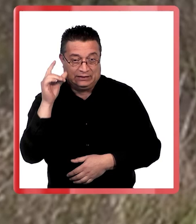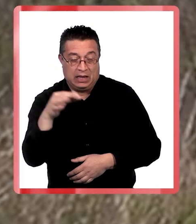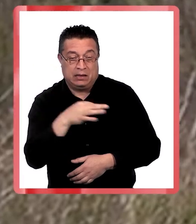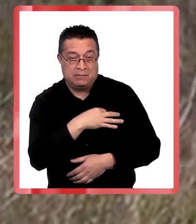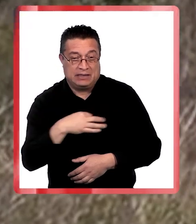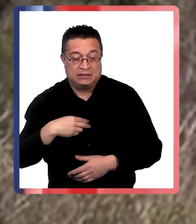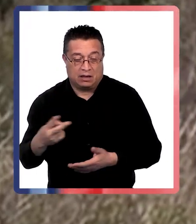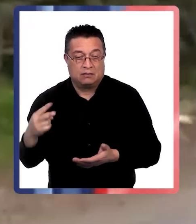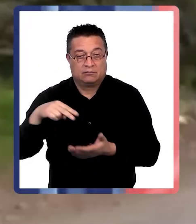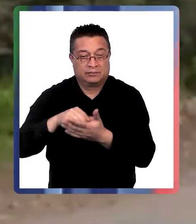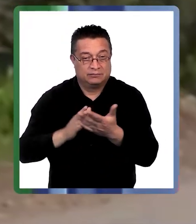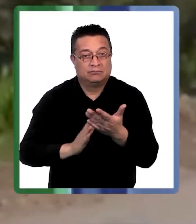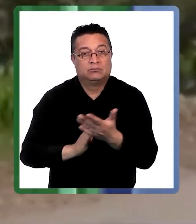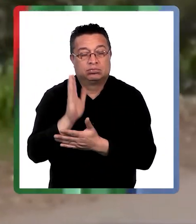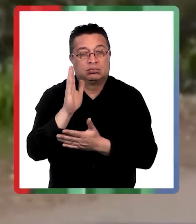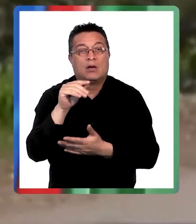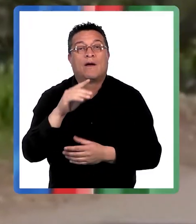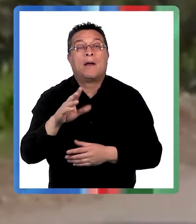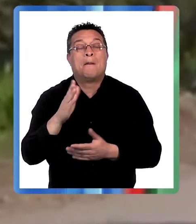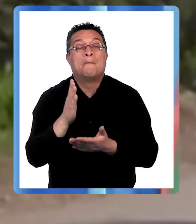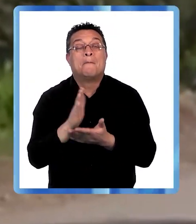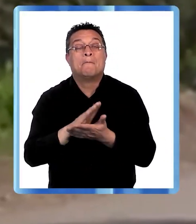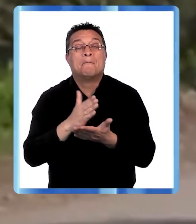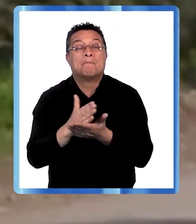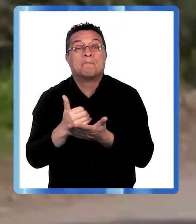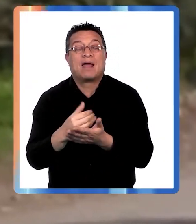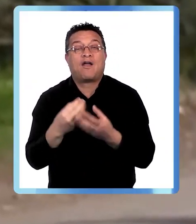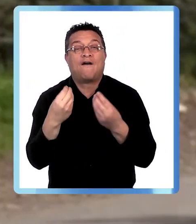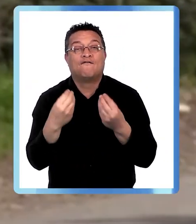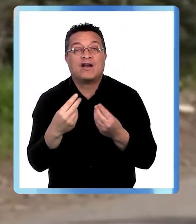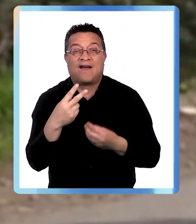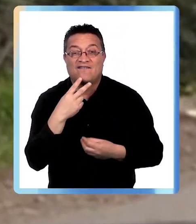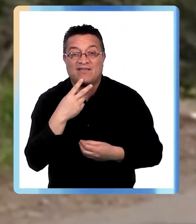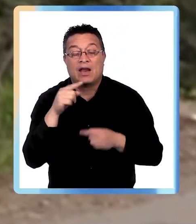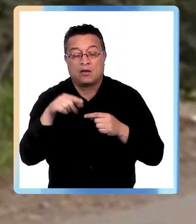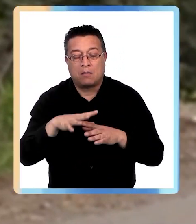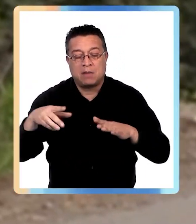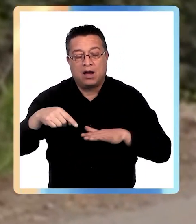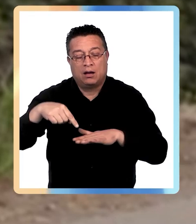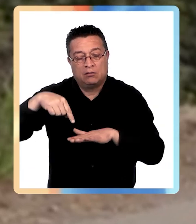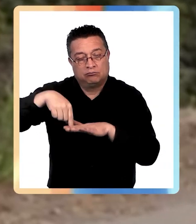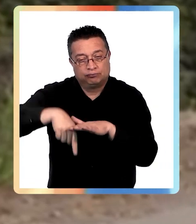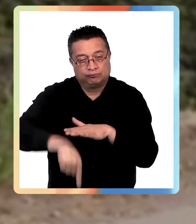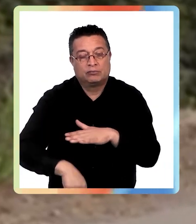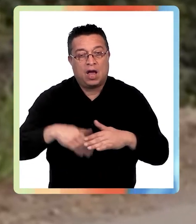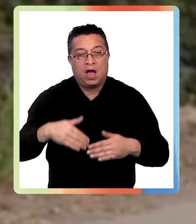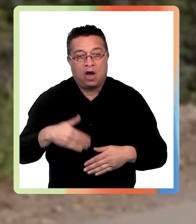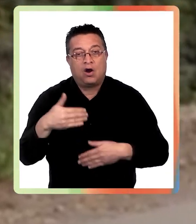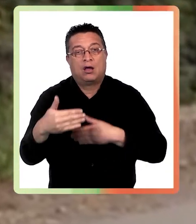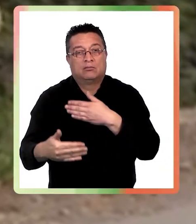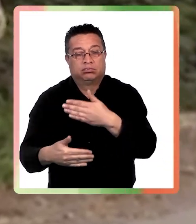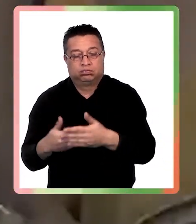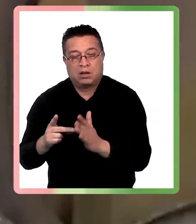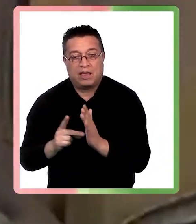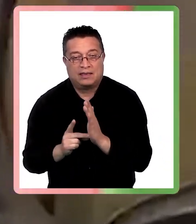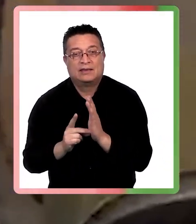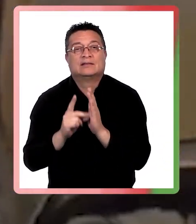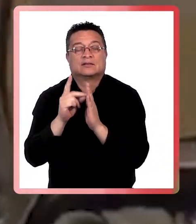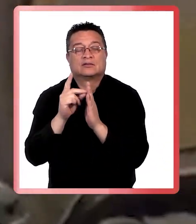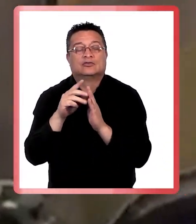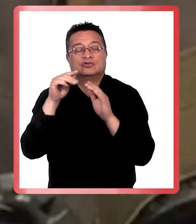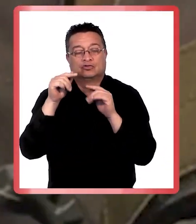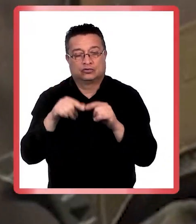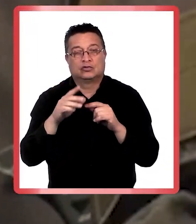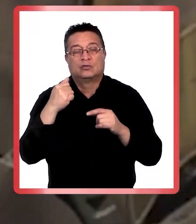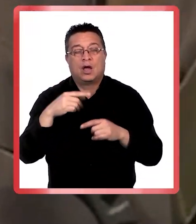era ministra, se echó a andar el Plan Buen Vivir y en esta etapa le hemos dado a eso profundidad, le hemos desarrollado además con el pasar